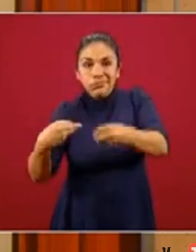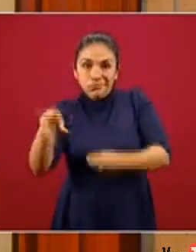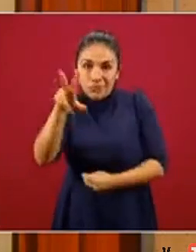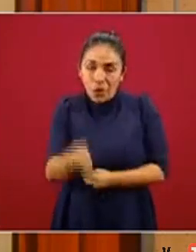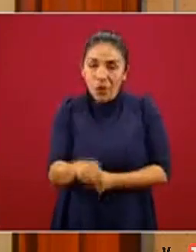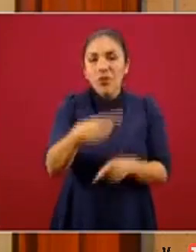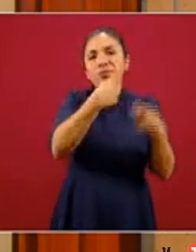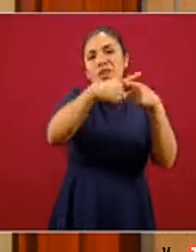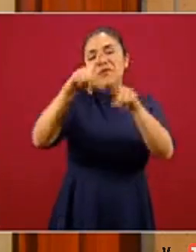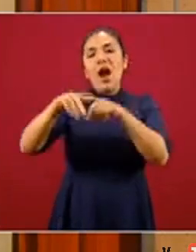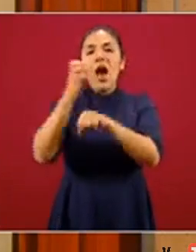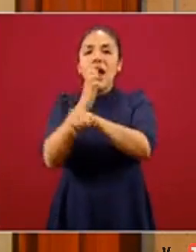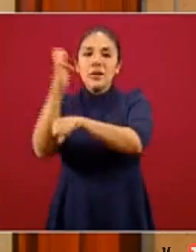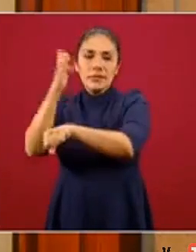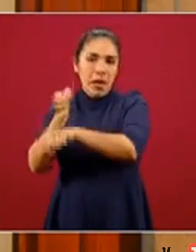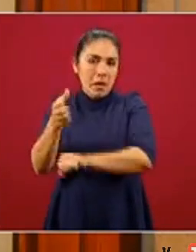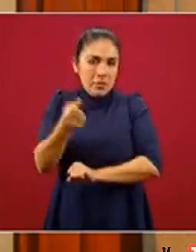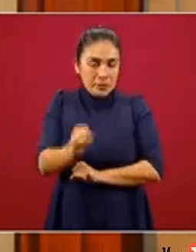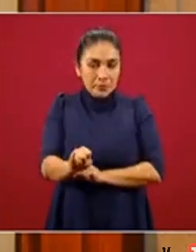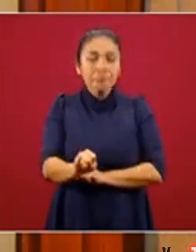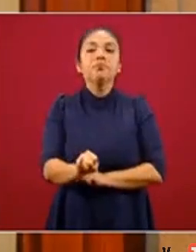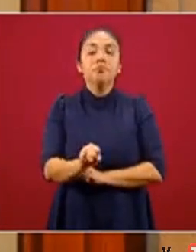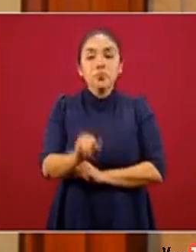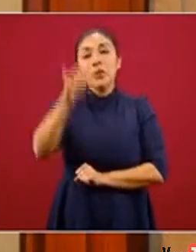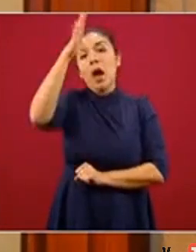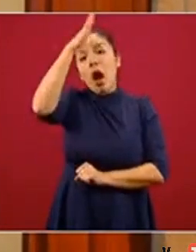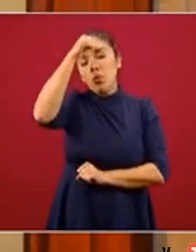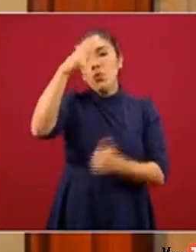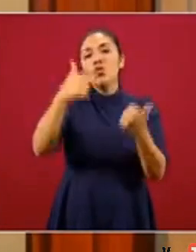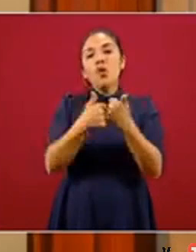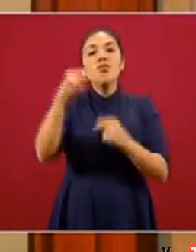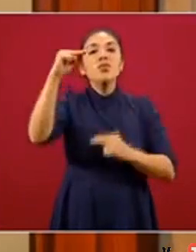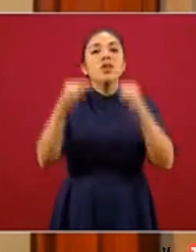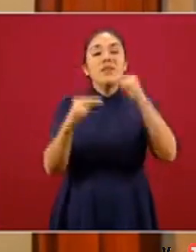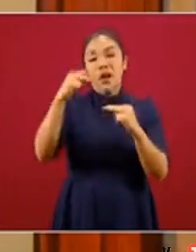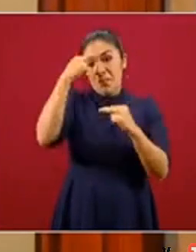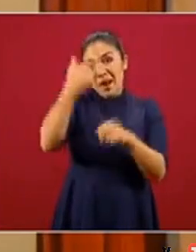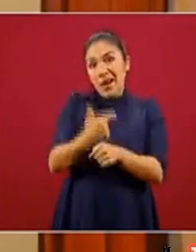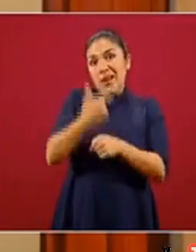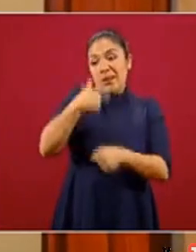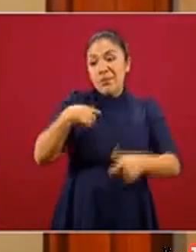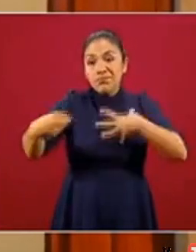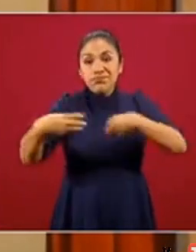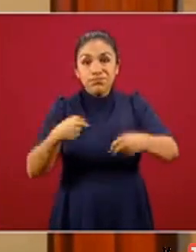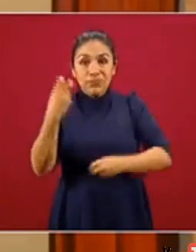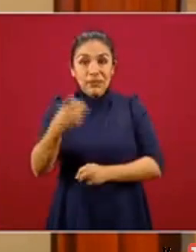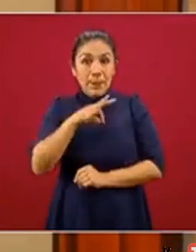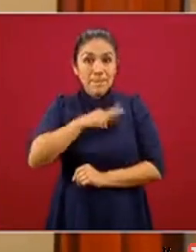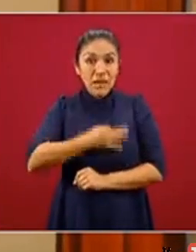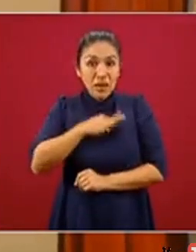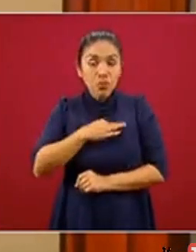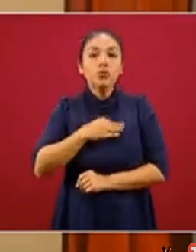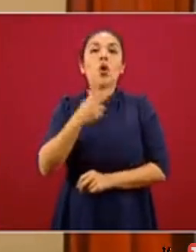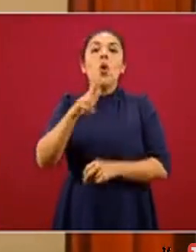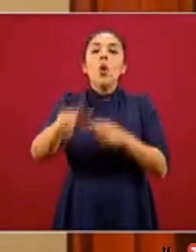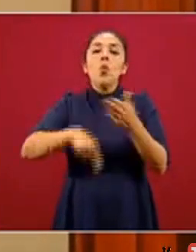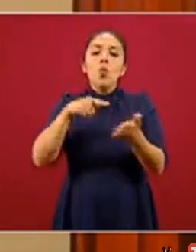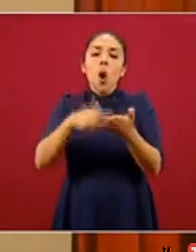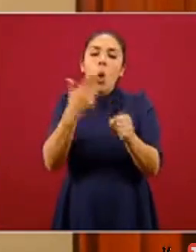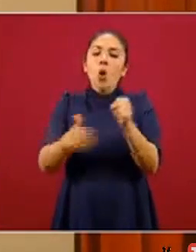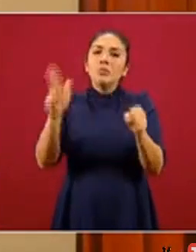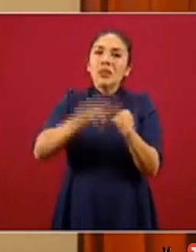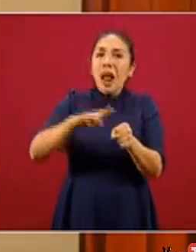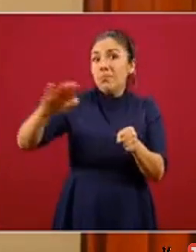las distintas entidades federativas, de acuerdo a su nivel de transmisión del virus, la saturación posible de